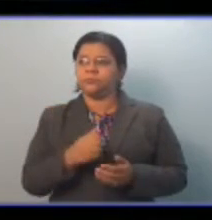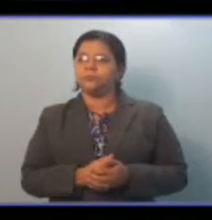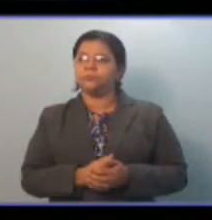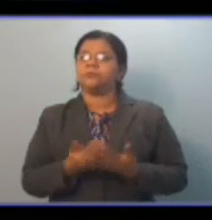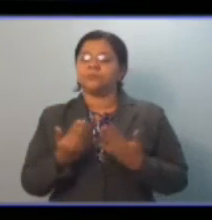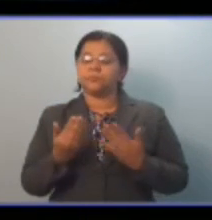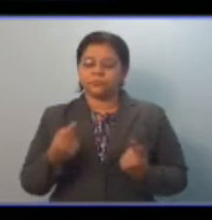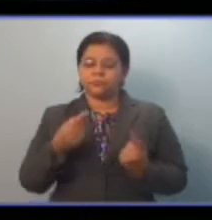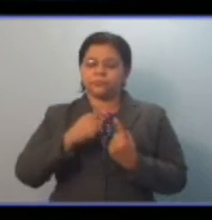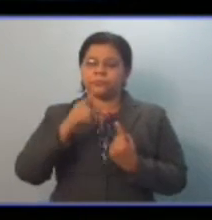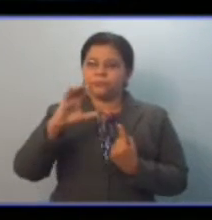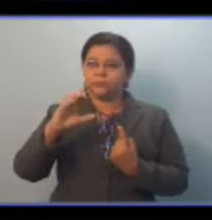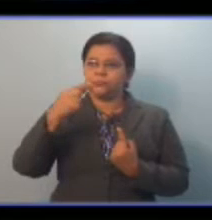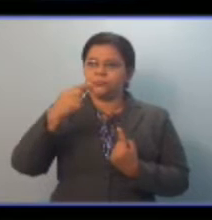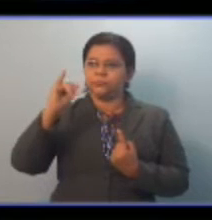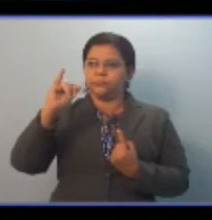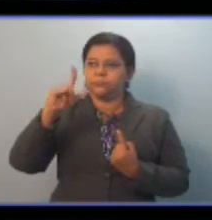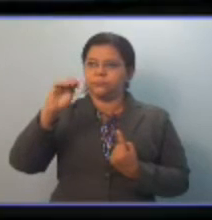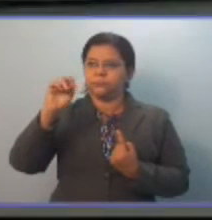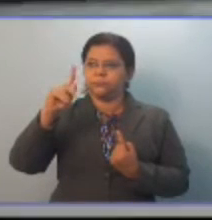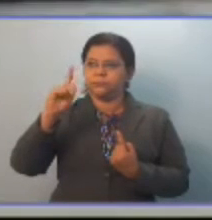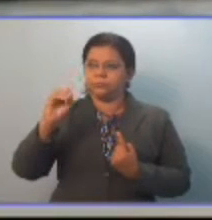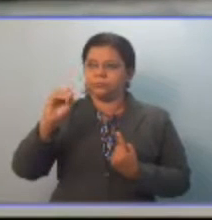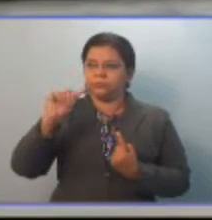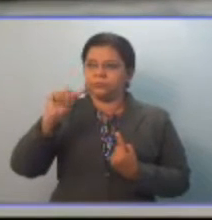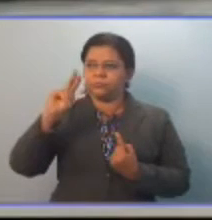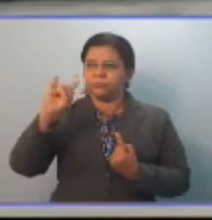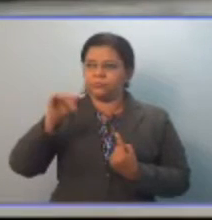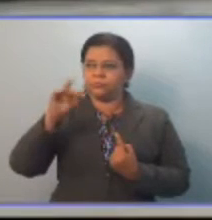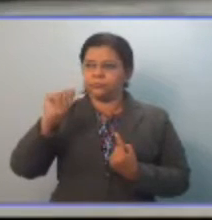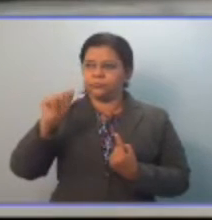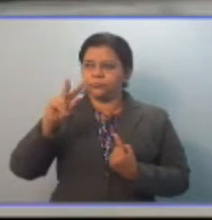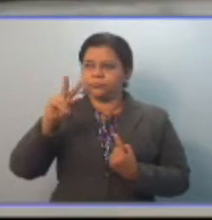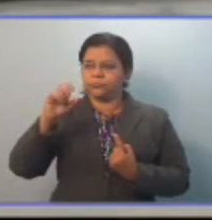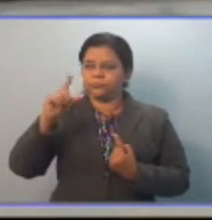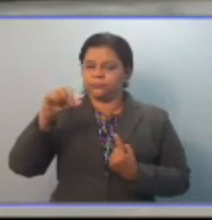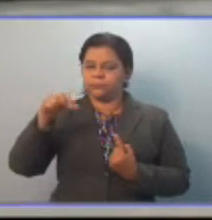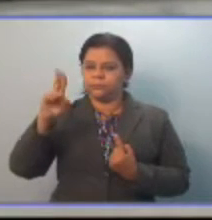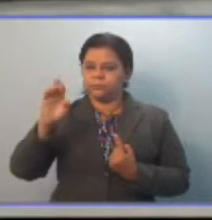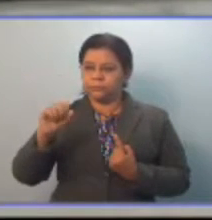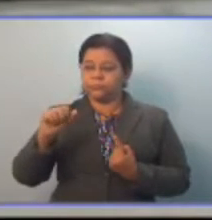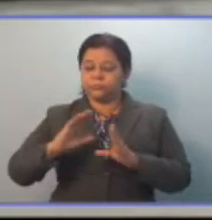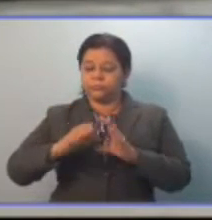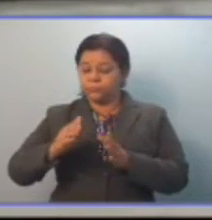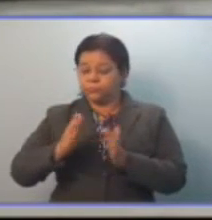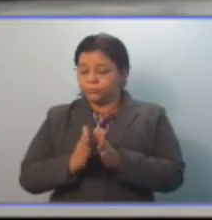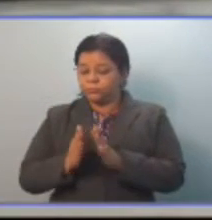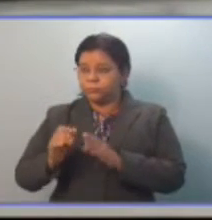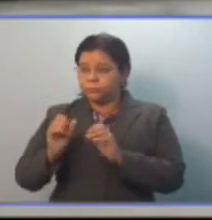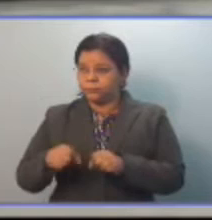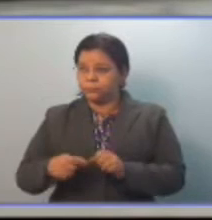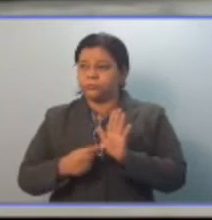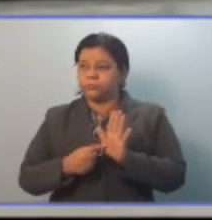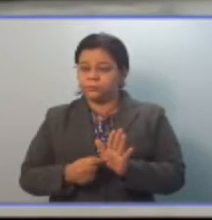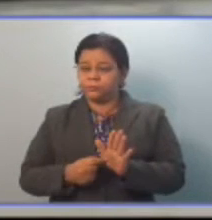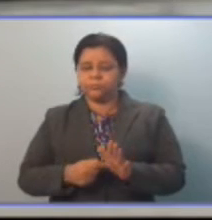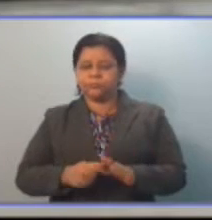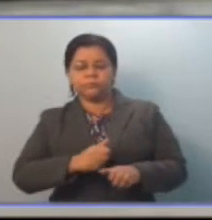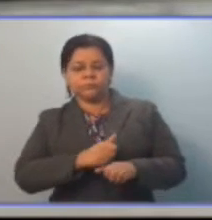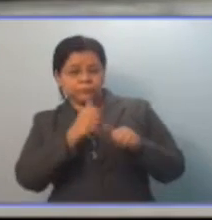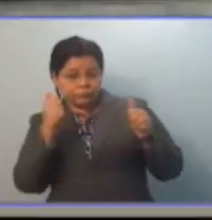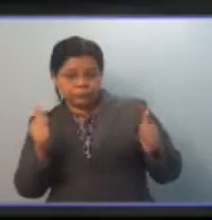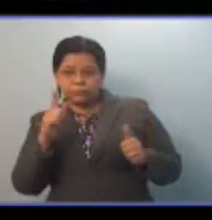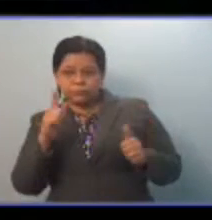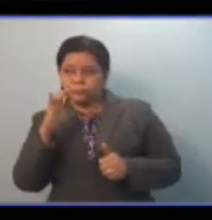es el licenciado Gilberto Canjura Velázquez. La comisión se prepara para dar inicio. Buenos días, licenciado